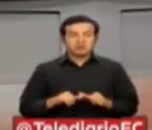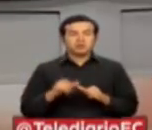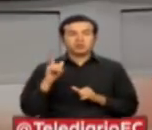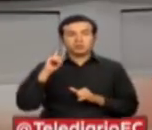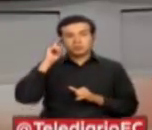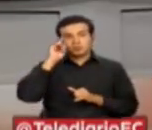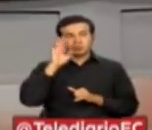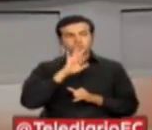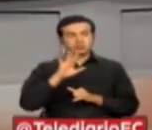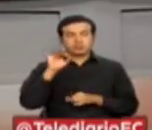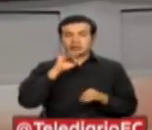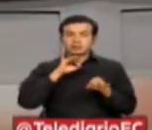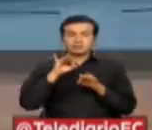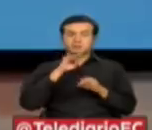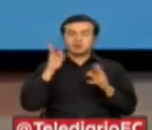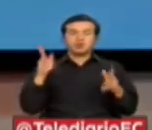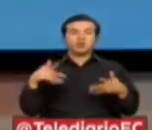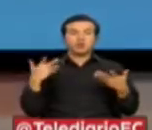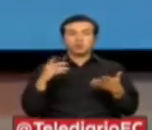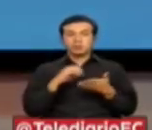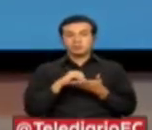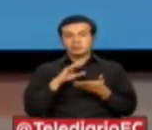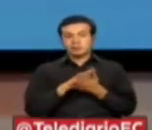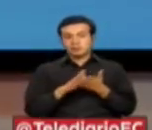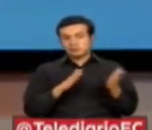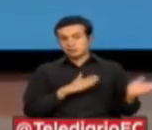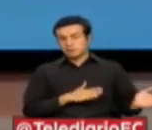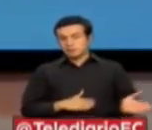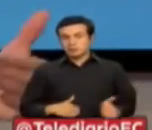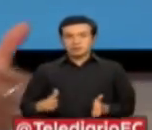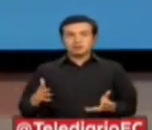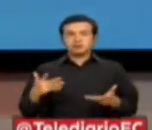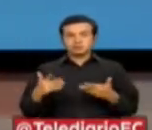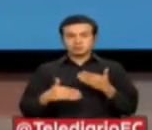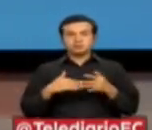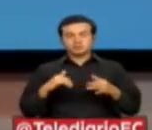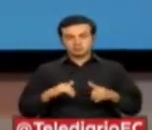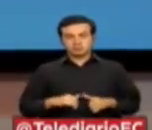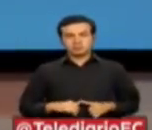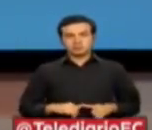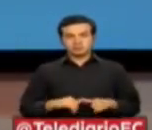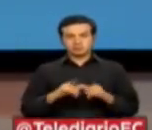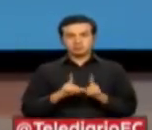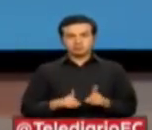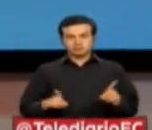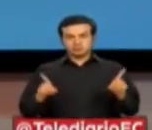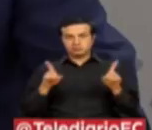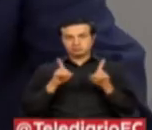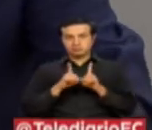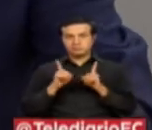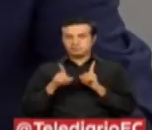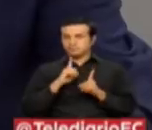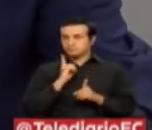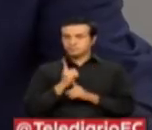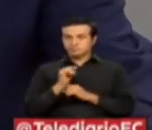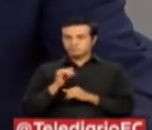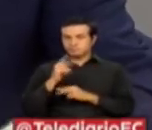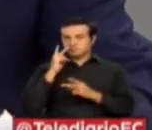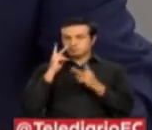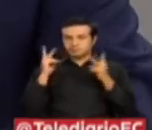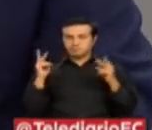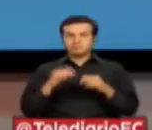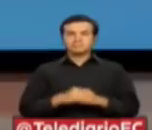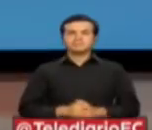el gobierno haga la explicación de cómo se implementará esto, vamos a ver cómo evoluciona esta cifra de estado de ánimo. Muy bien, sigamos